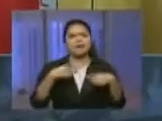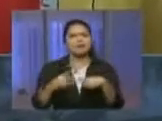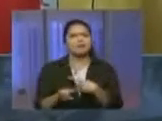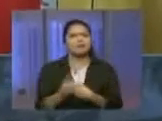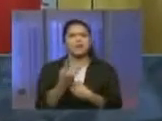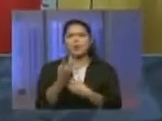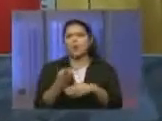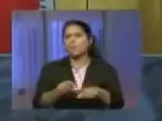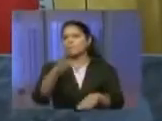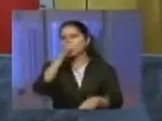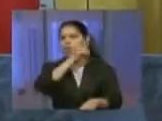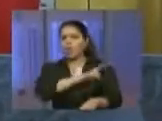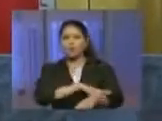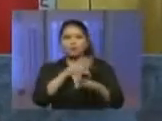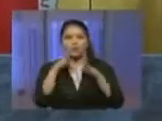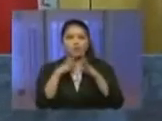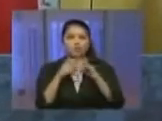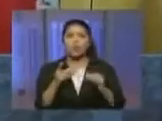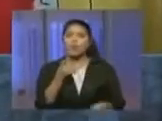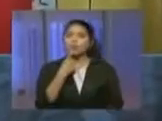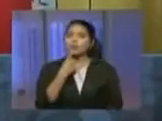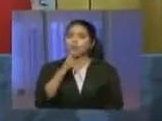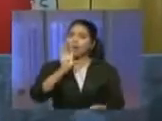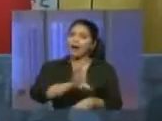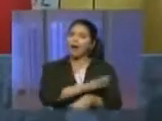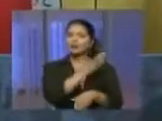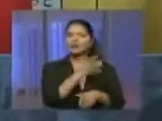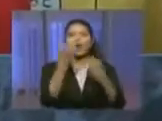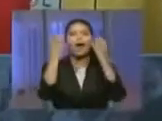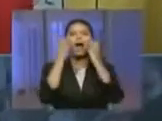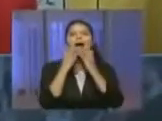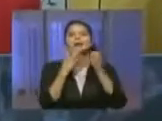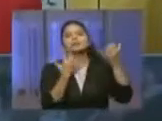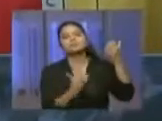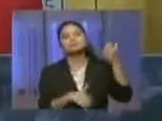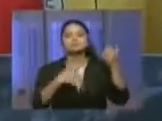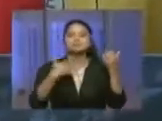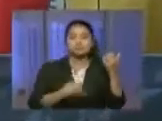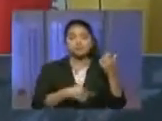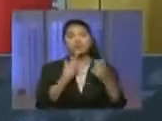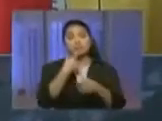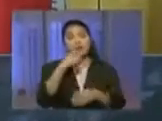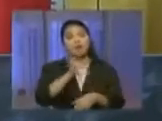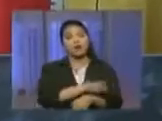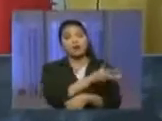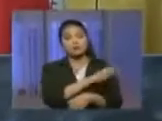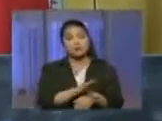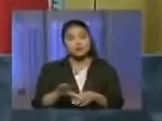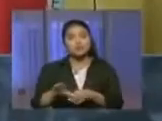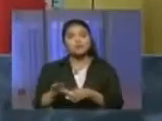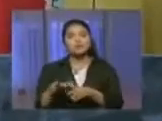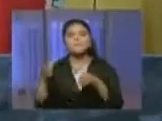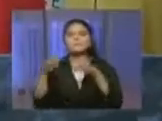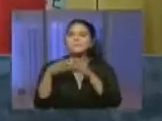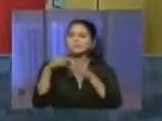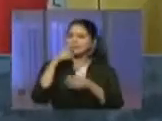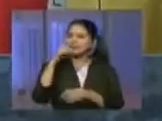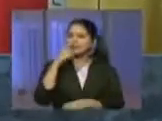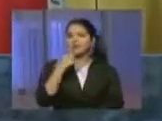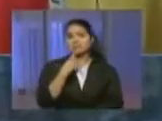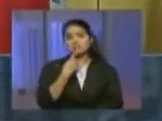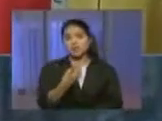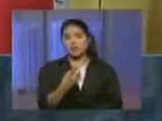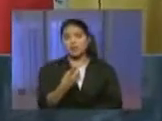colonia solo cantó Alí Primera también fueron la oligarquía es hija de la colonia dijo